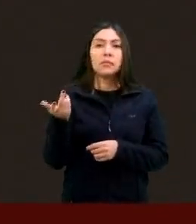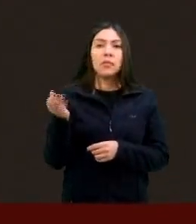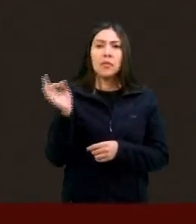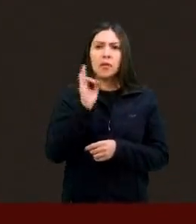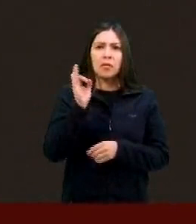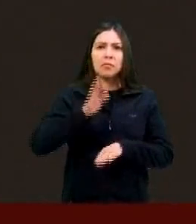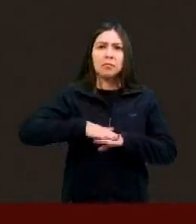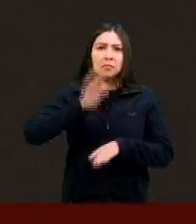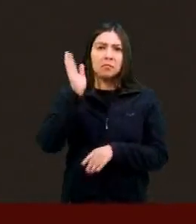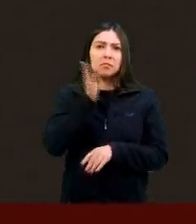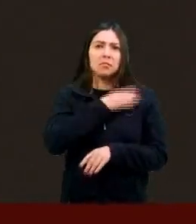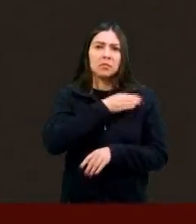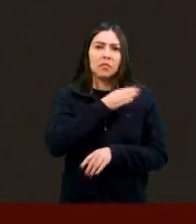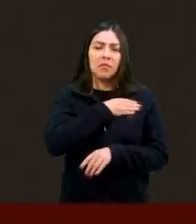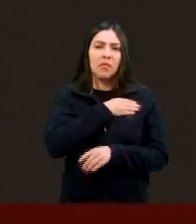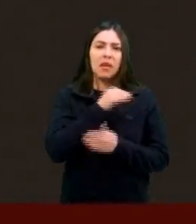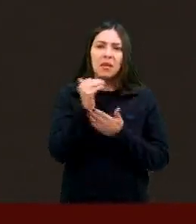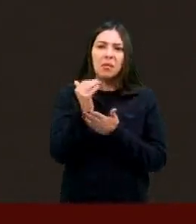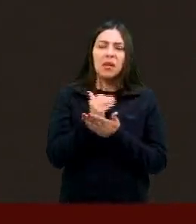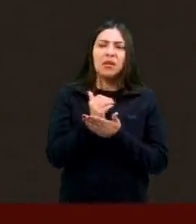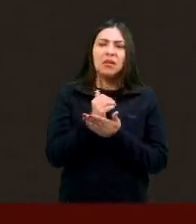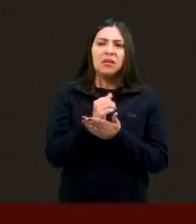generosidad menos